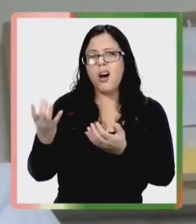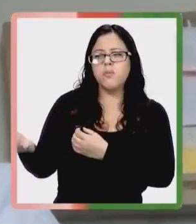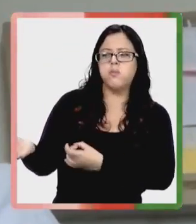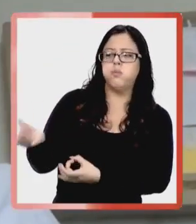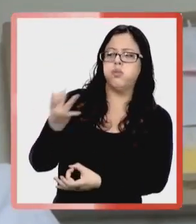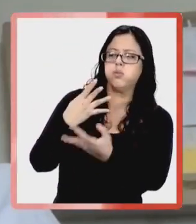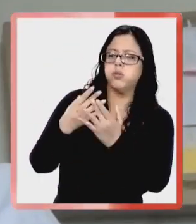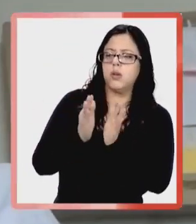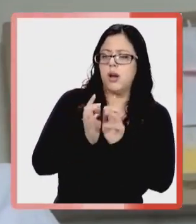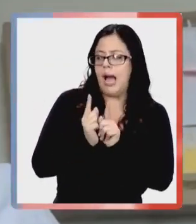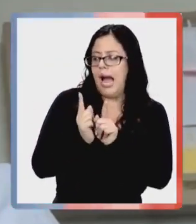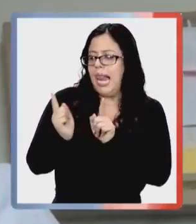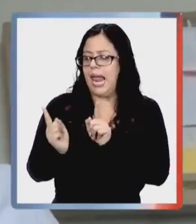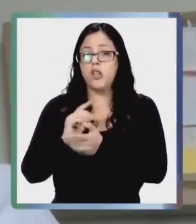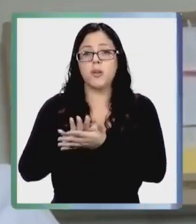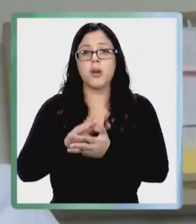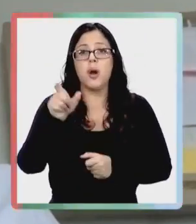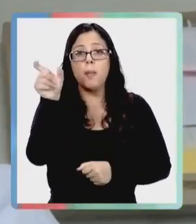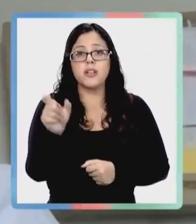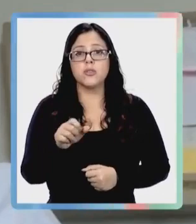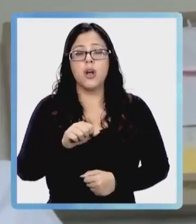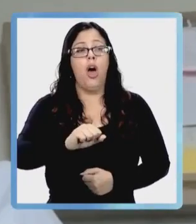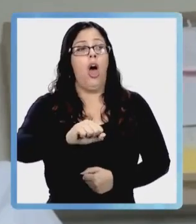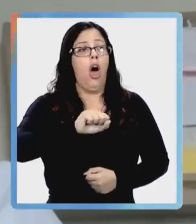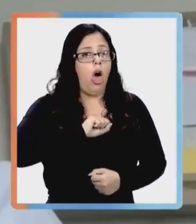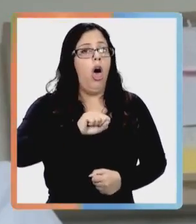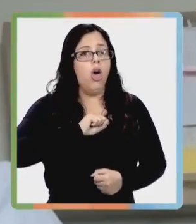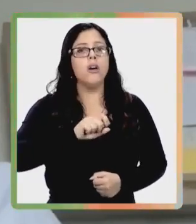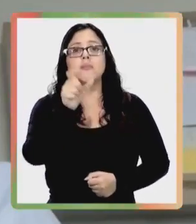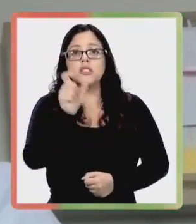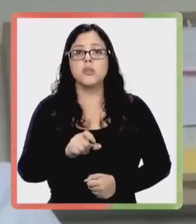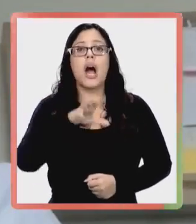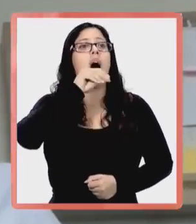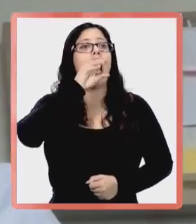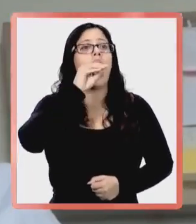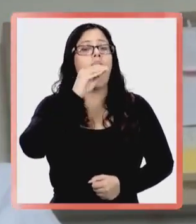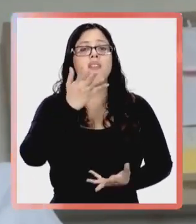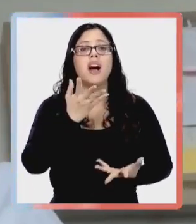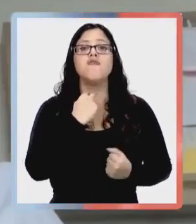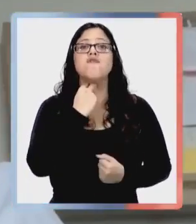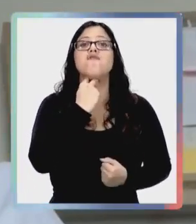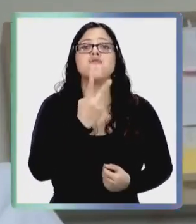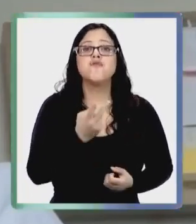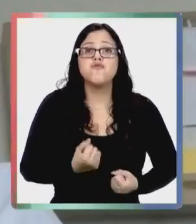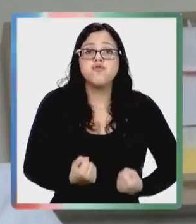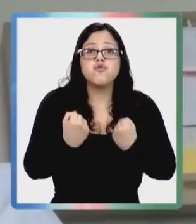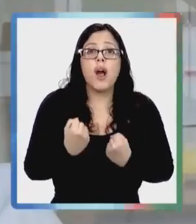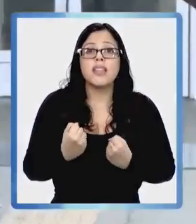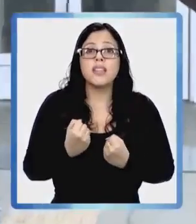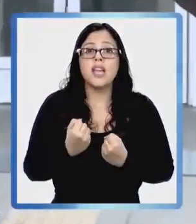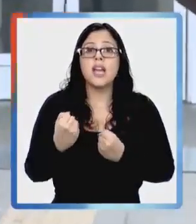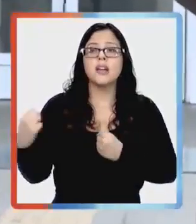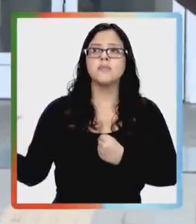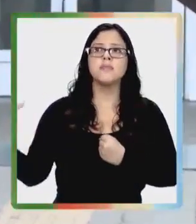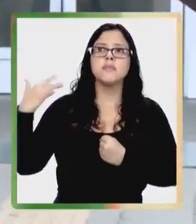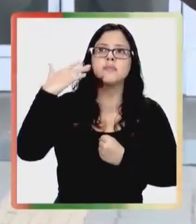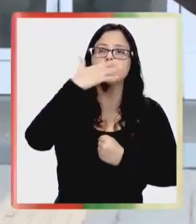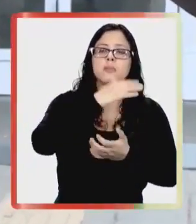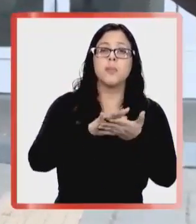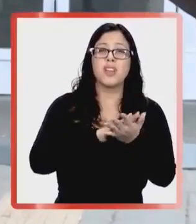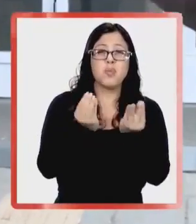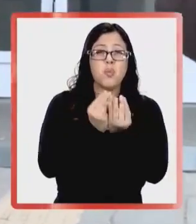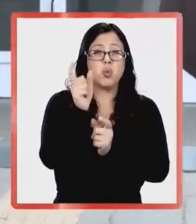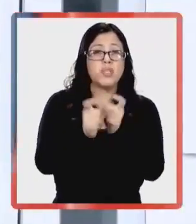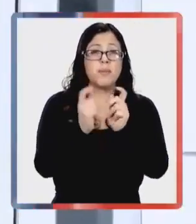Por lo tanto, si una persona tose al lado de nosotros, si habla fuerte y está infectado, podemos inhalar las partículas. Por lo tanto, cuando